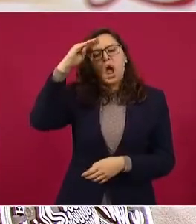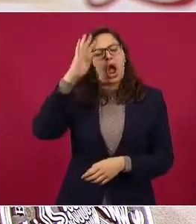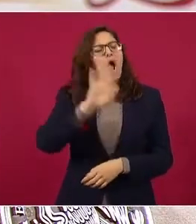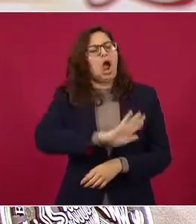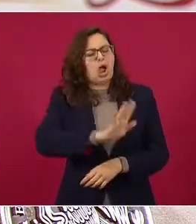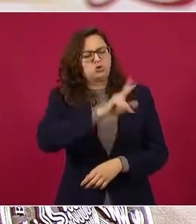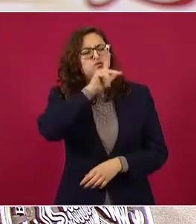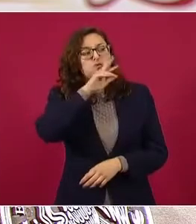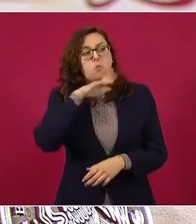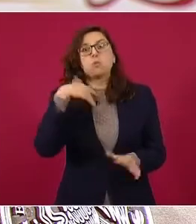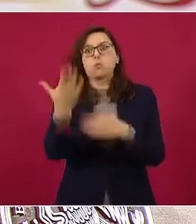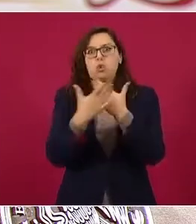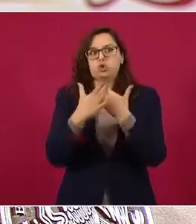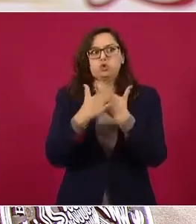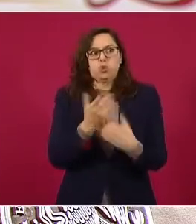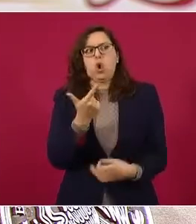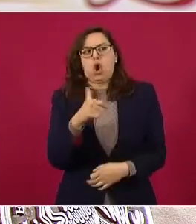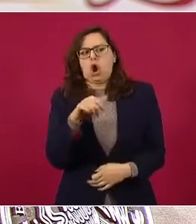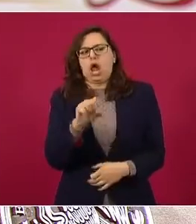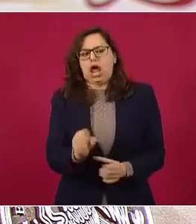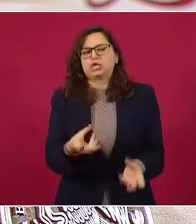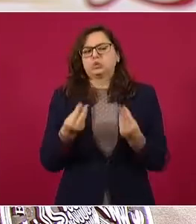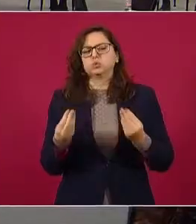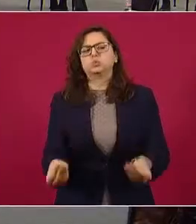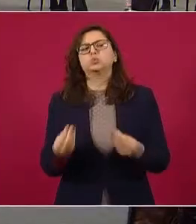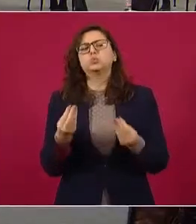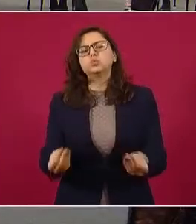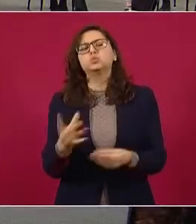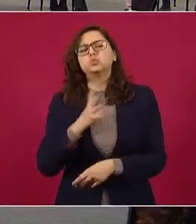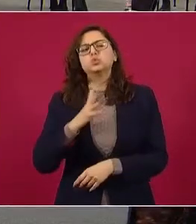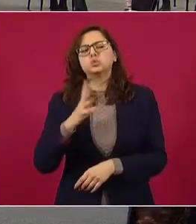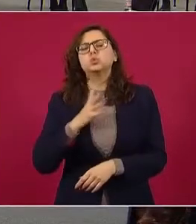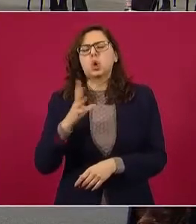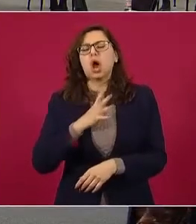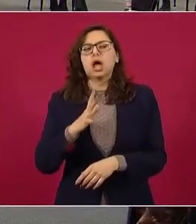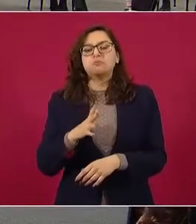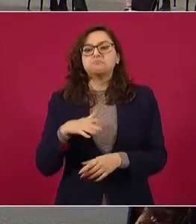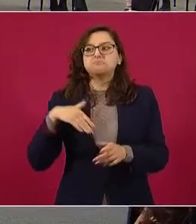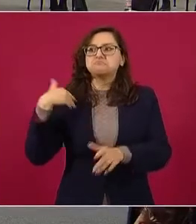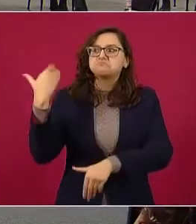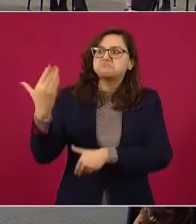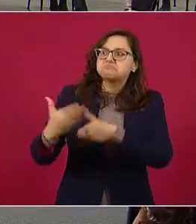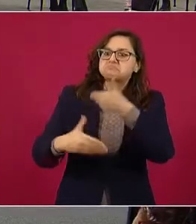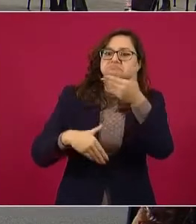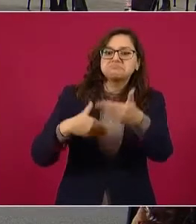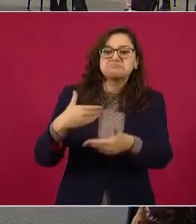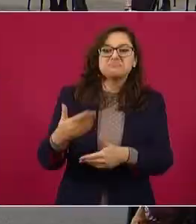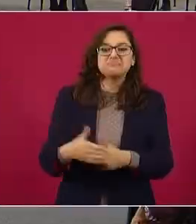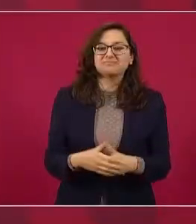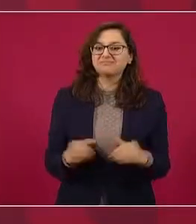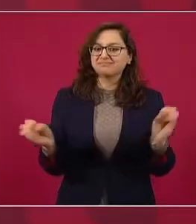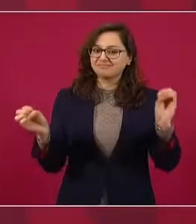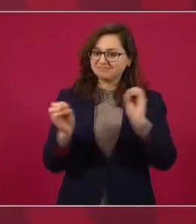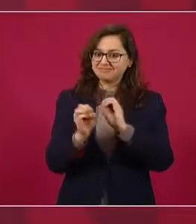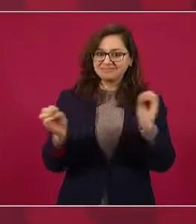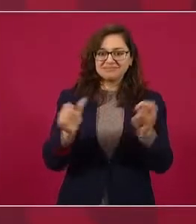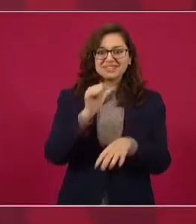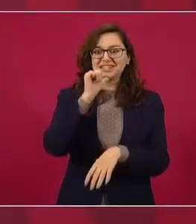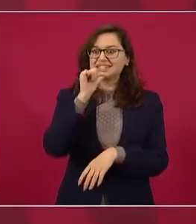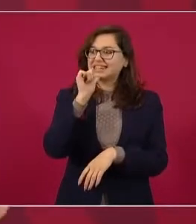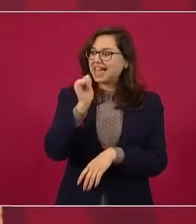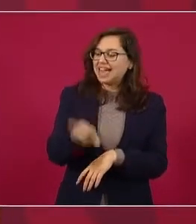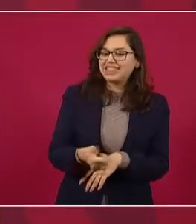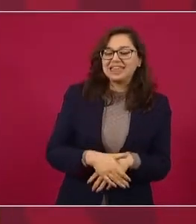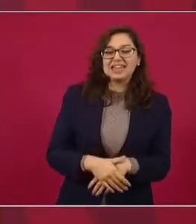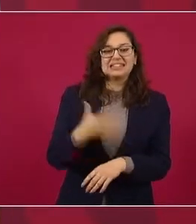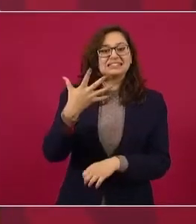en esa zona. Nunca se desarrolló el proyecto, no hubo producción, pero sí se construyó con un privado el ducto